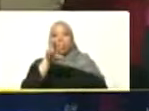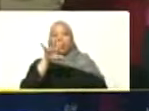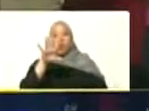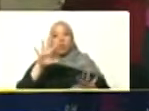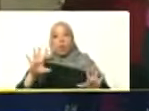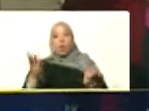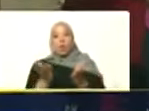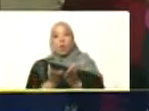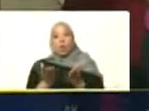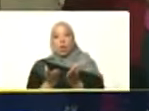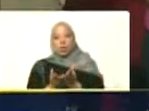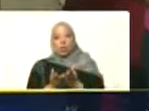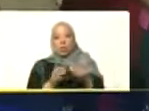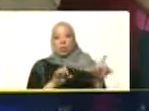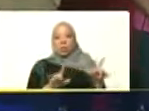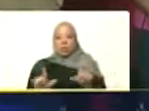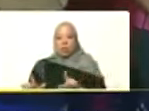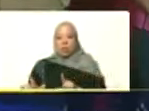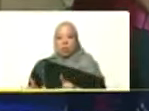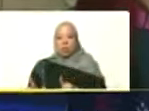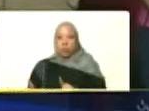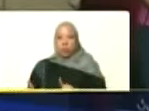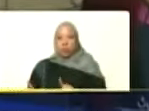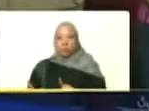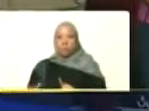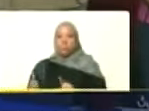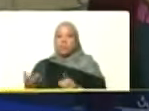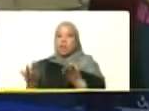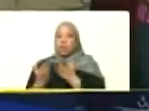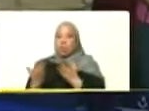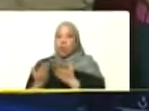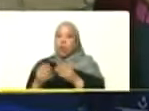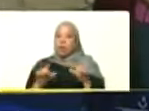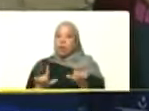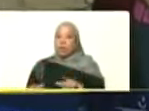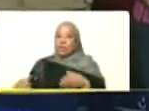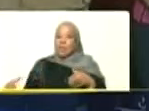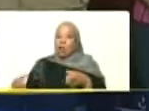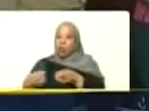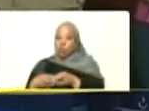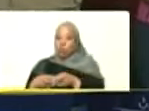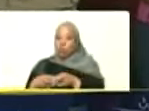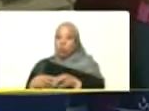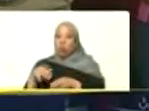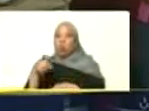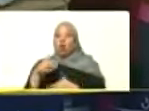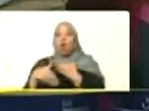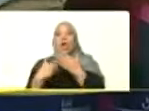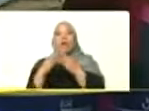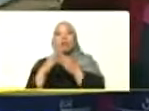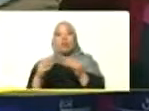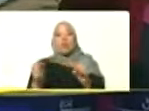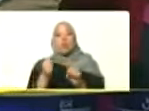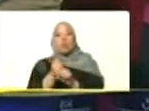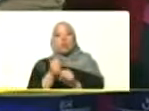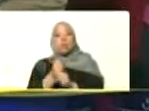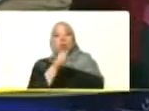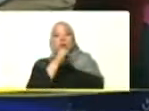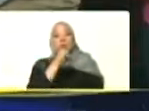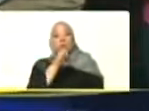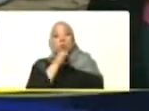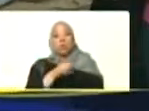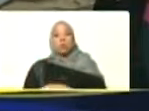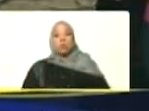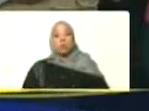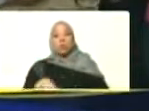1.342 colegios. Y ya estamos activados, ¿no?, en el 90% de todos estos colegios. Y quiero informarte que hemos activado